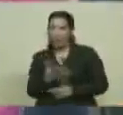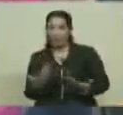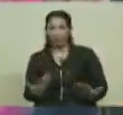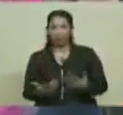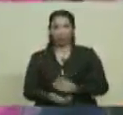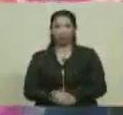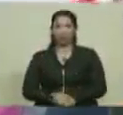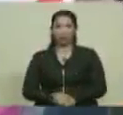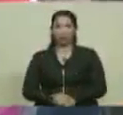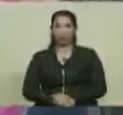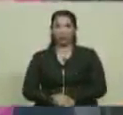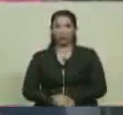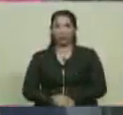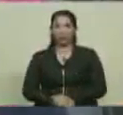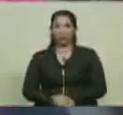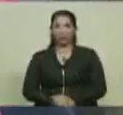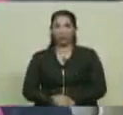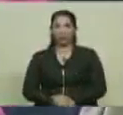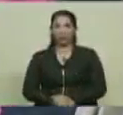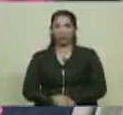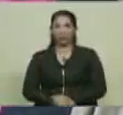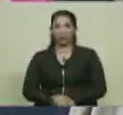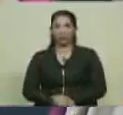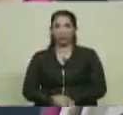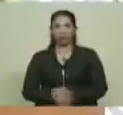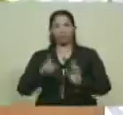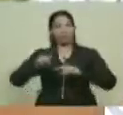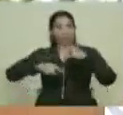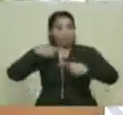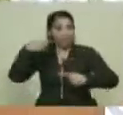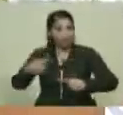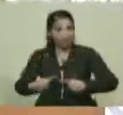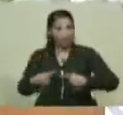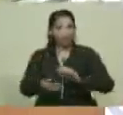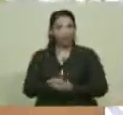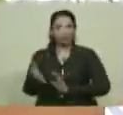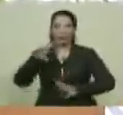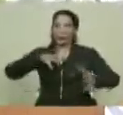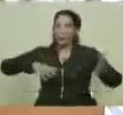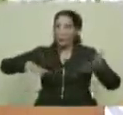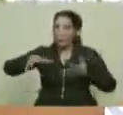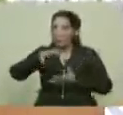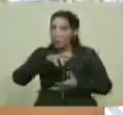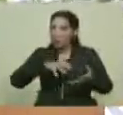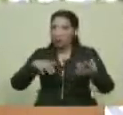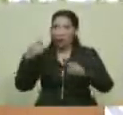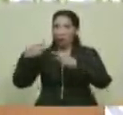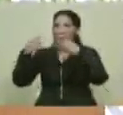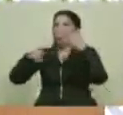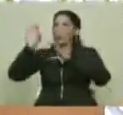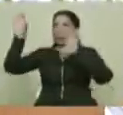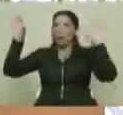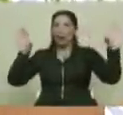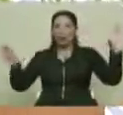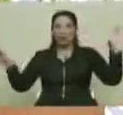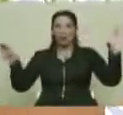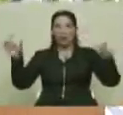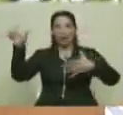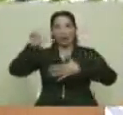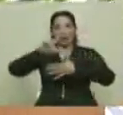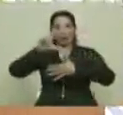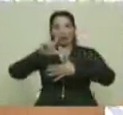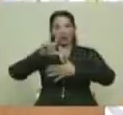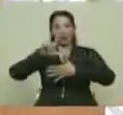enraizados en nuestra patria. Luego, con los problemas que ha habido en otros países de América, nosotros